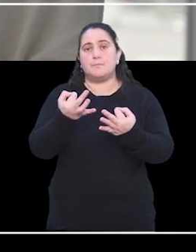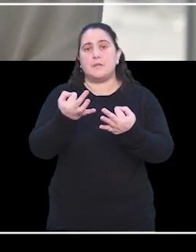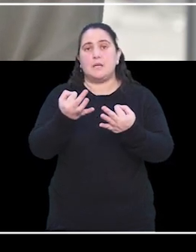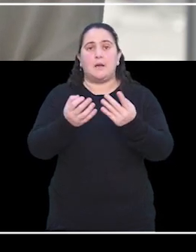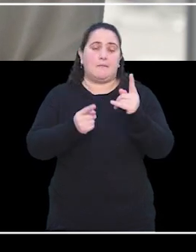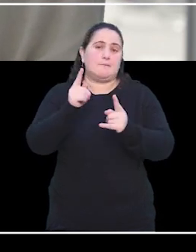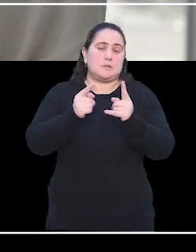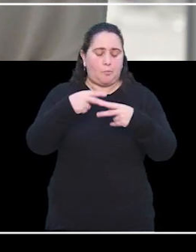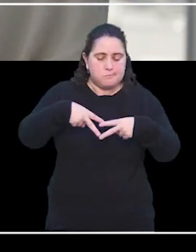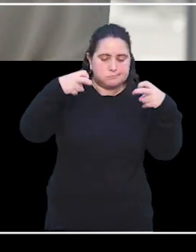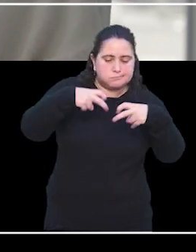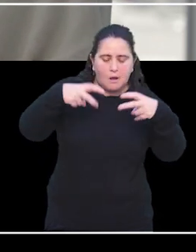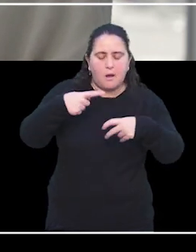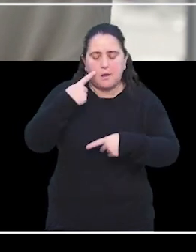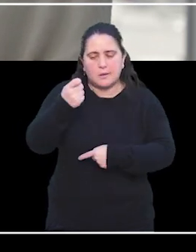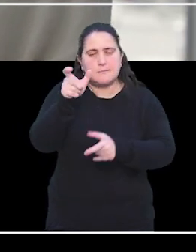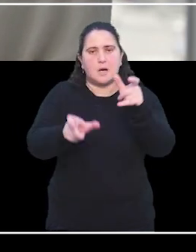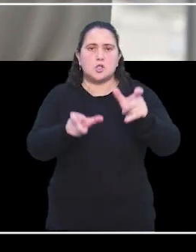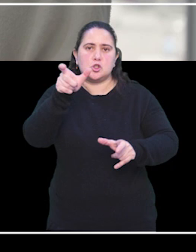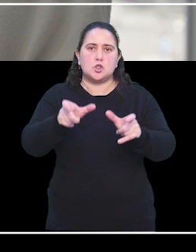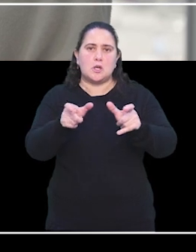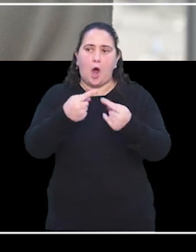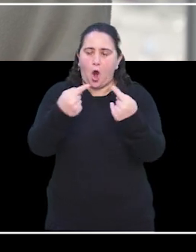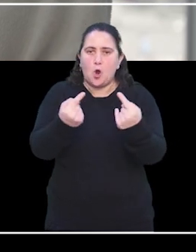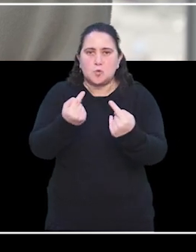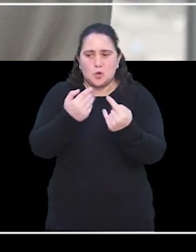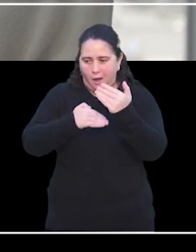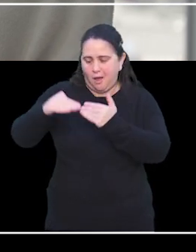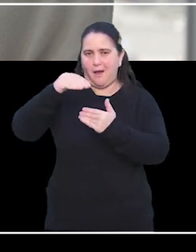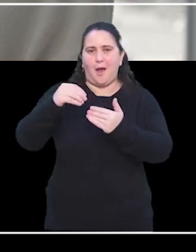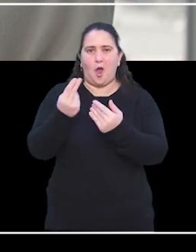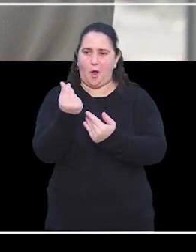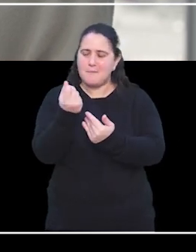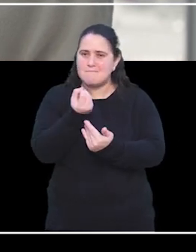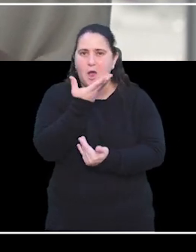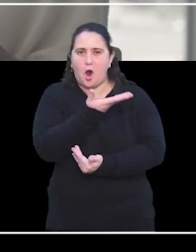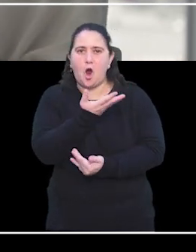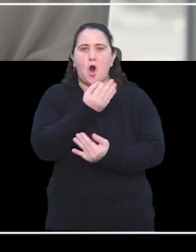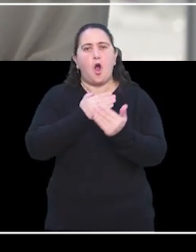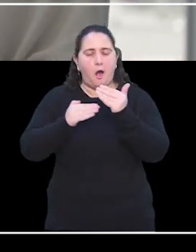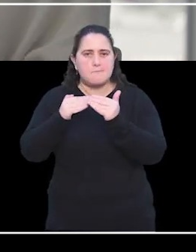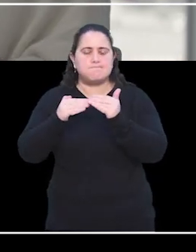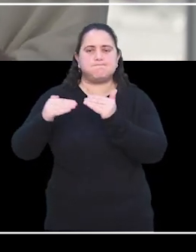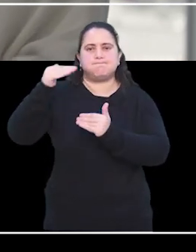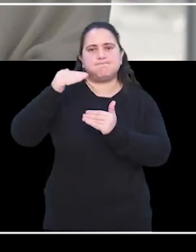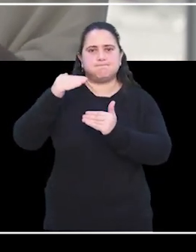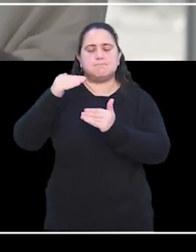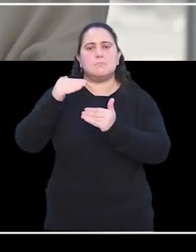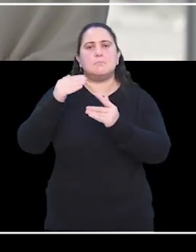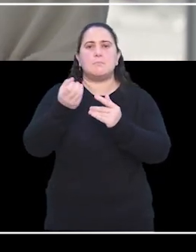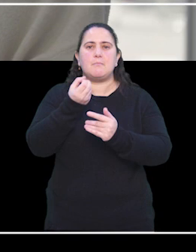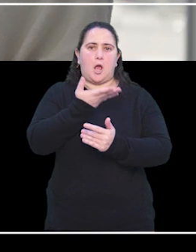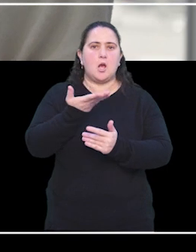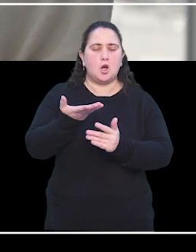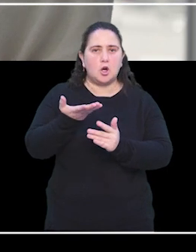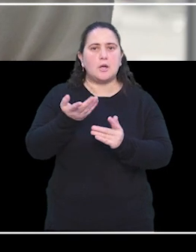vemos en la investigación es que la gente con más recursos socioeconómicos, de una posición más avantajada, más de